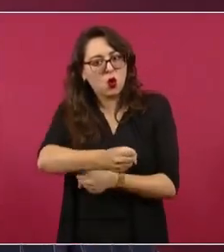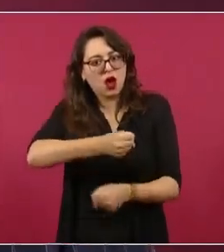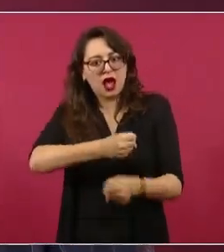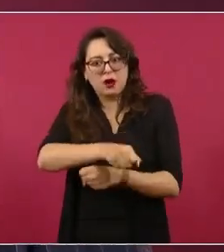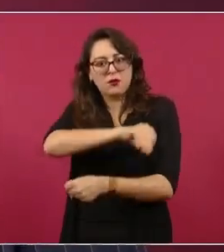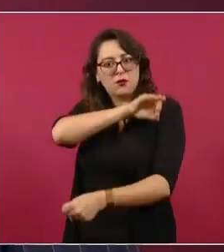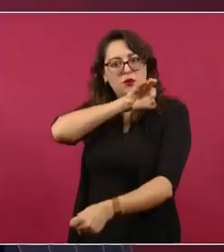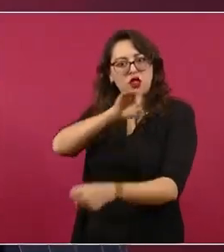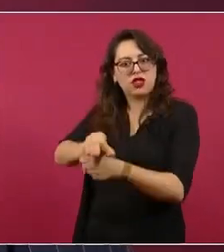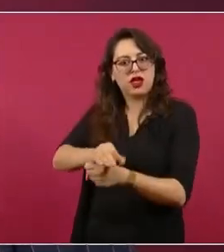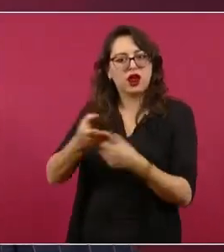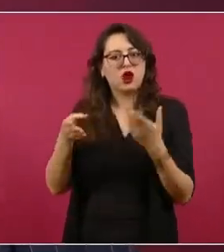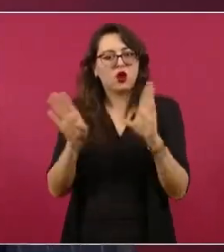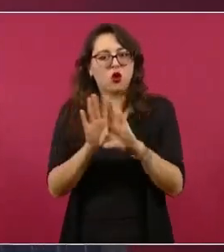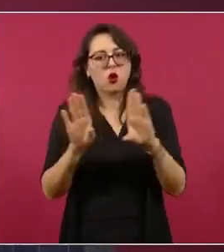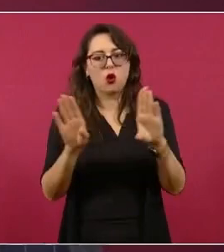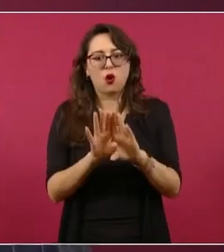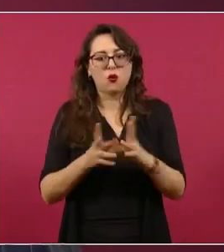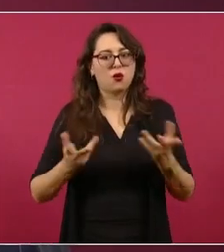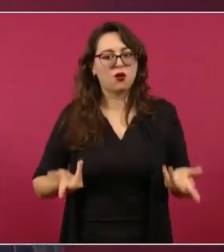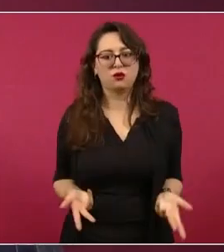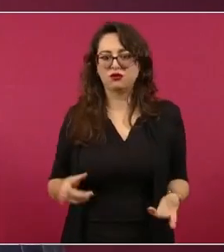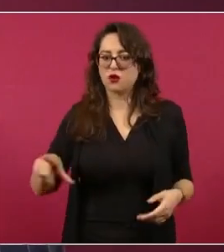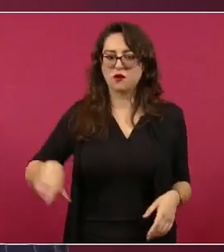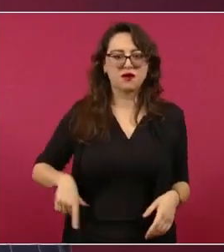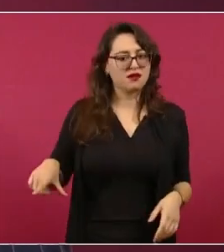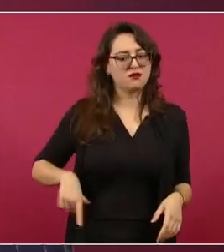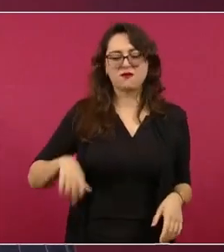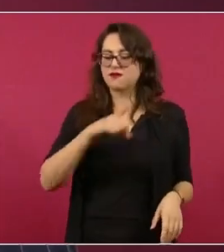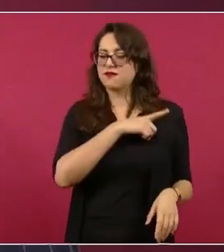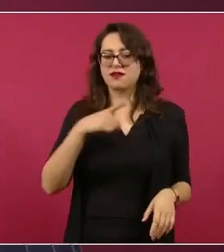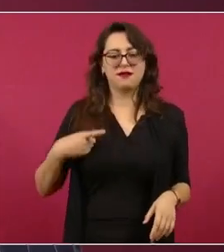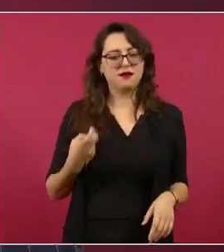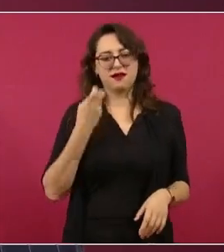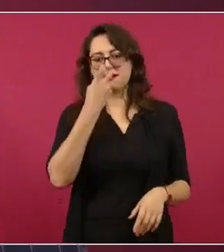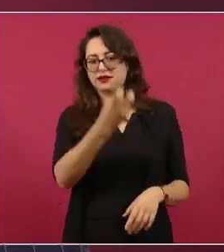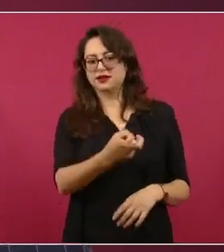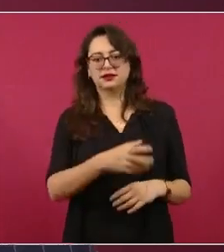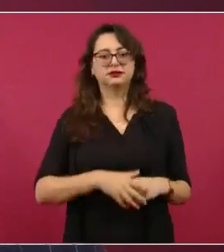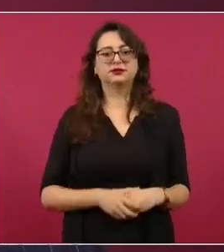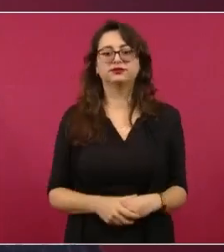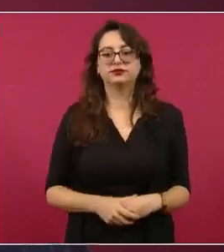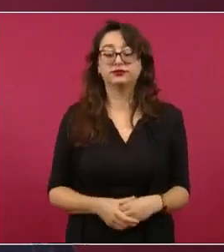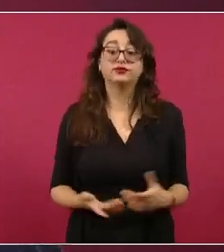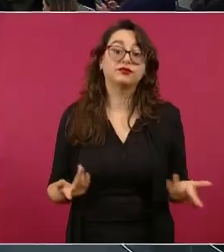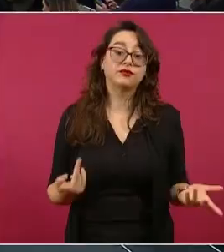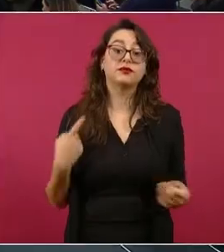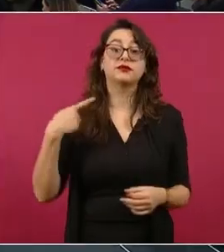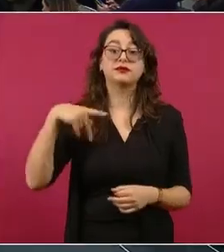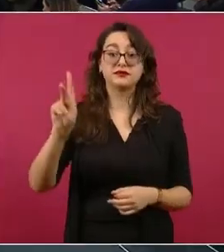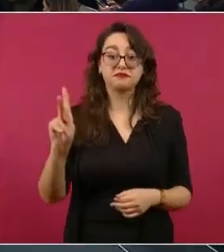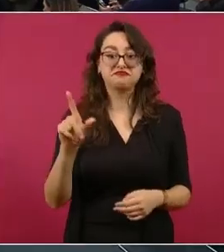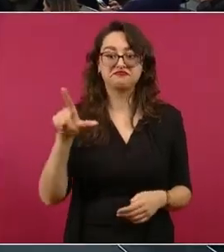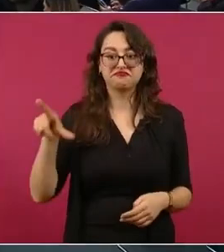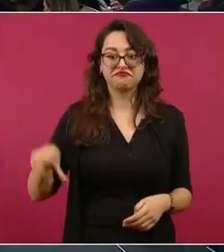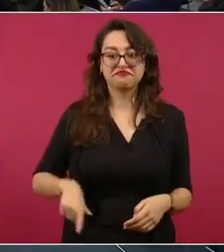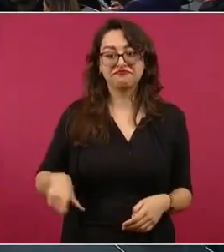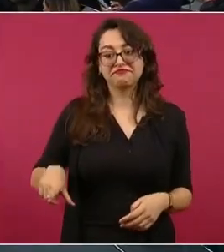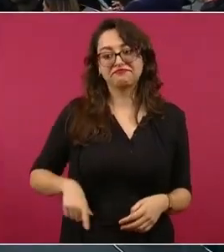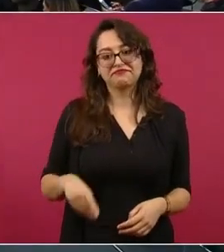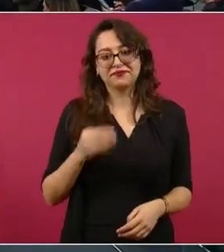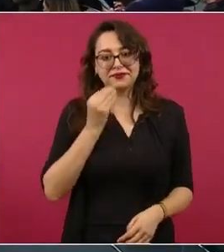Nadie, ningún gobierno puede hacerlo. Pero si hay un gobierno que está